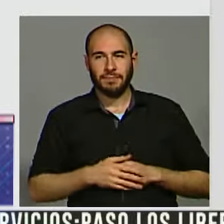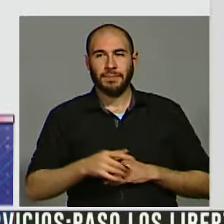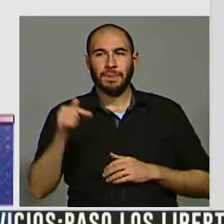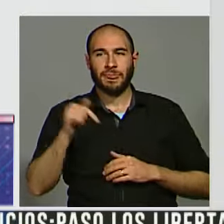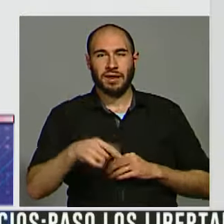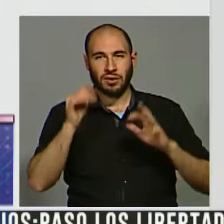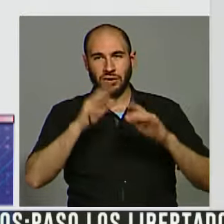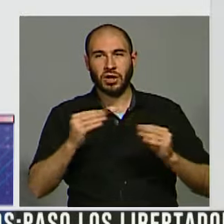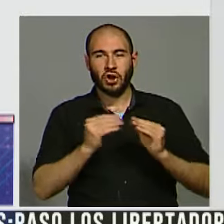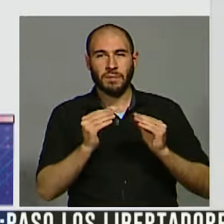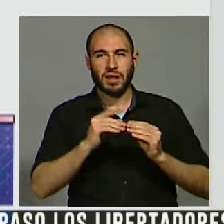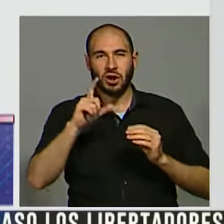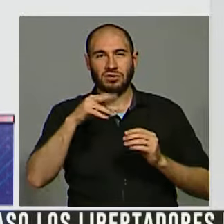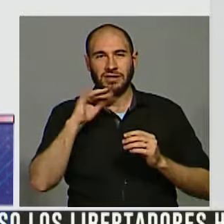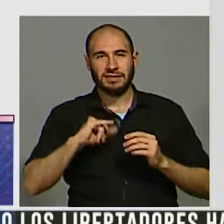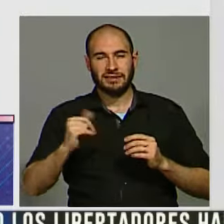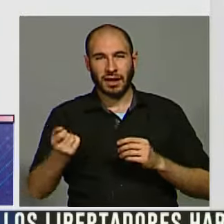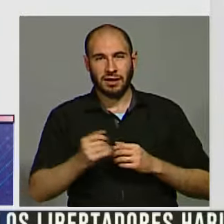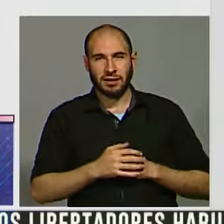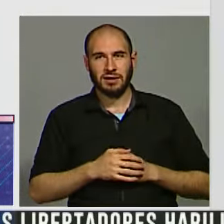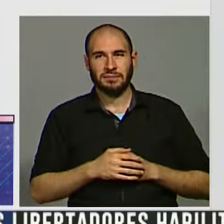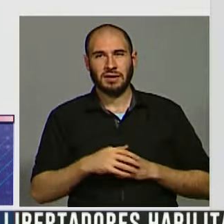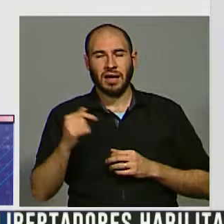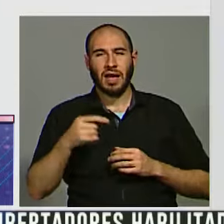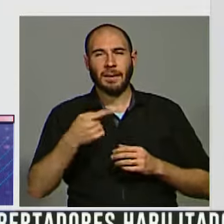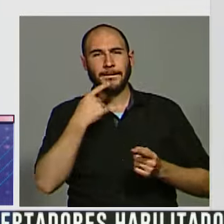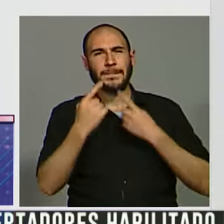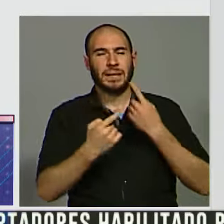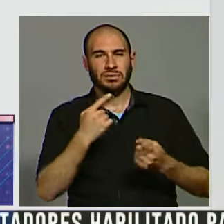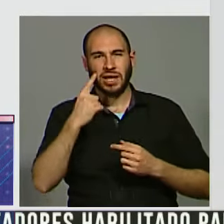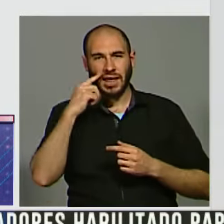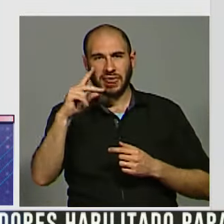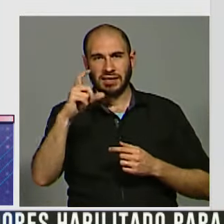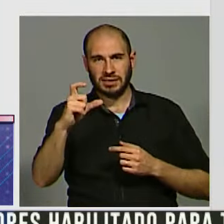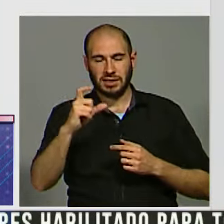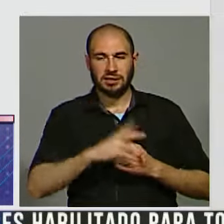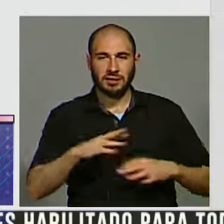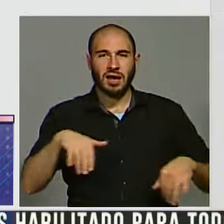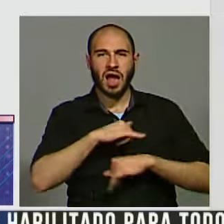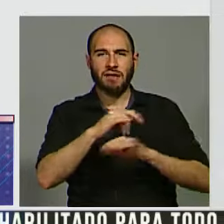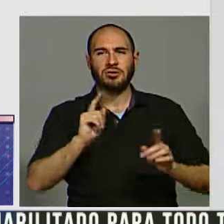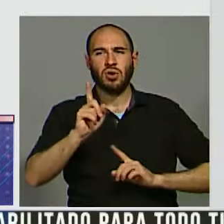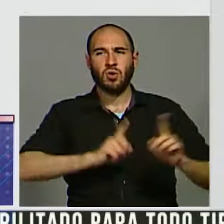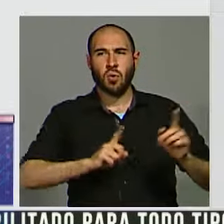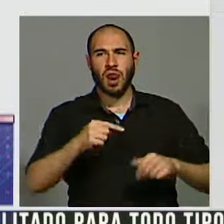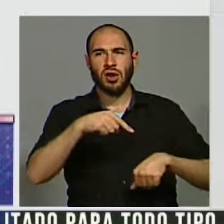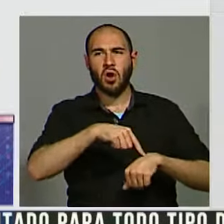una nota que escribió nuestra compañera Constanza Sánchez a través de un relevamiento del IDC. Se conocerán cuáles serán